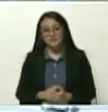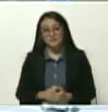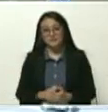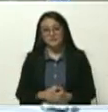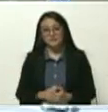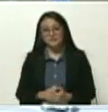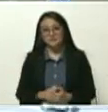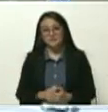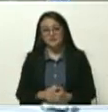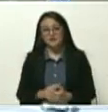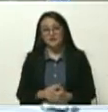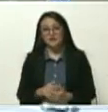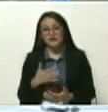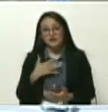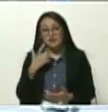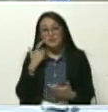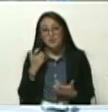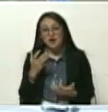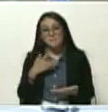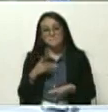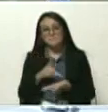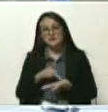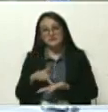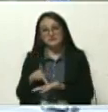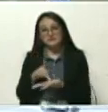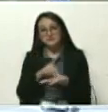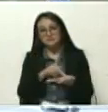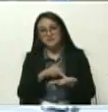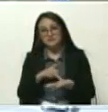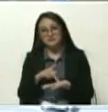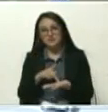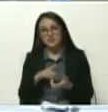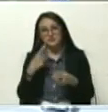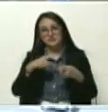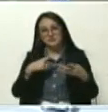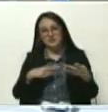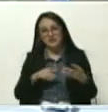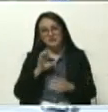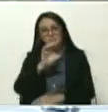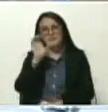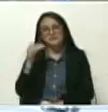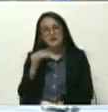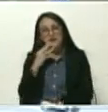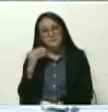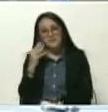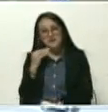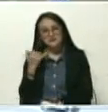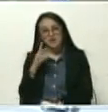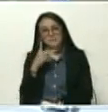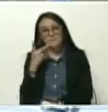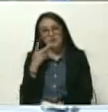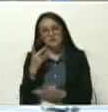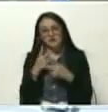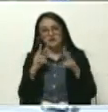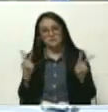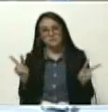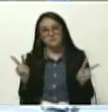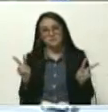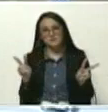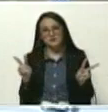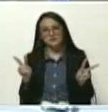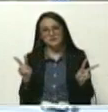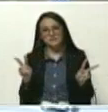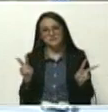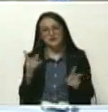Se busca que haya participación de varios países que tienen experiencia, que tienen una política de paz como eje